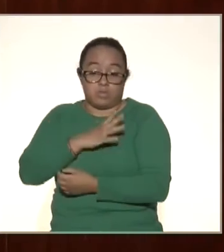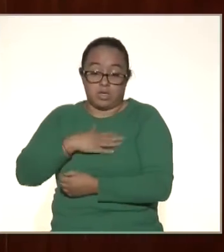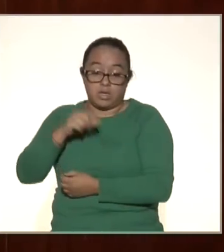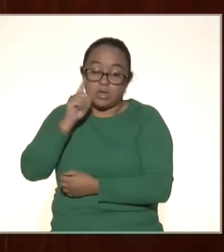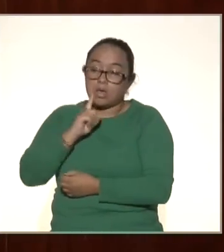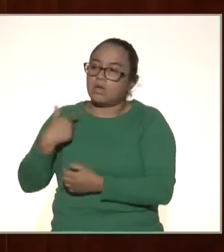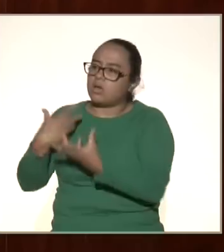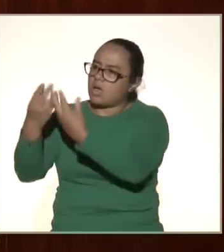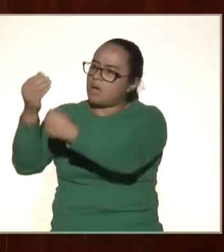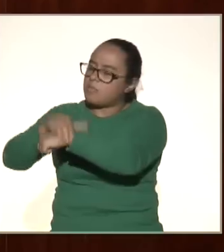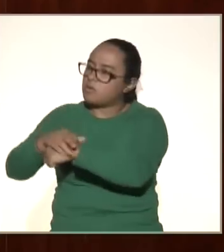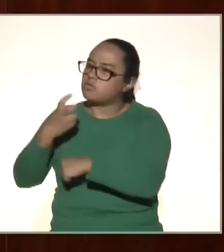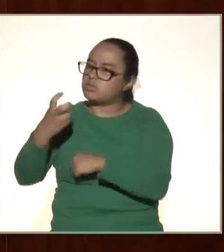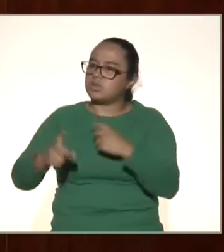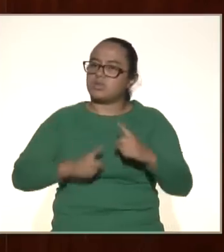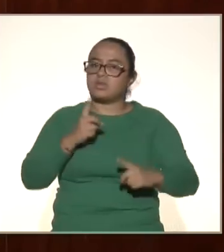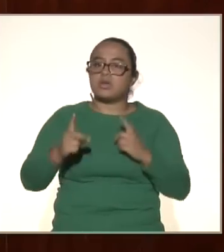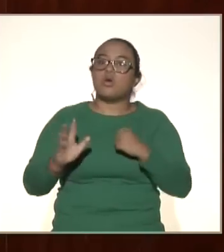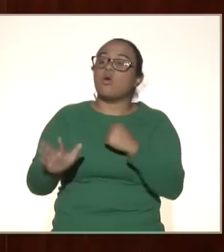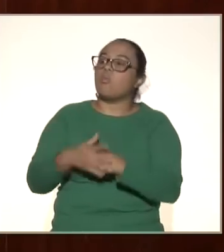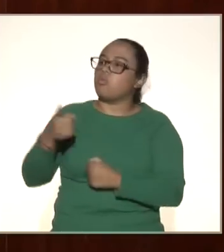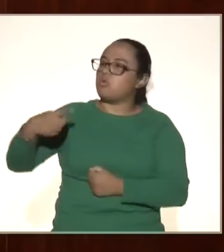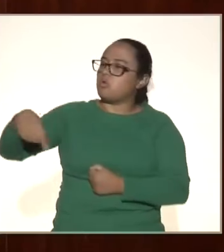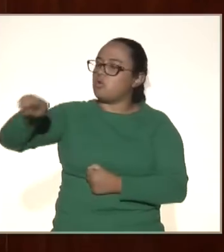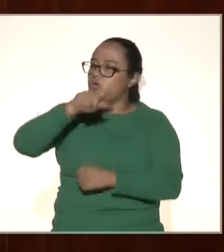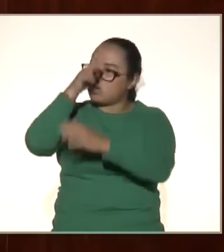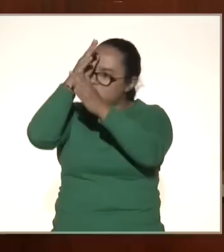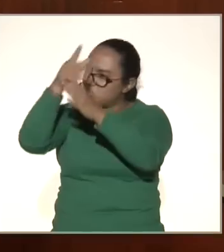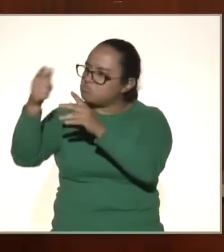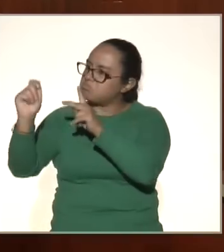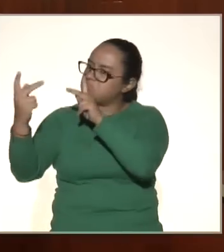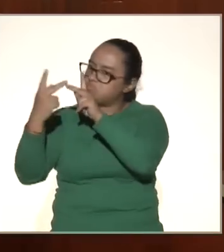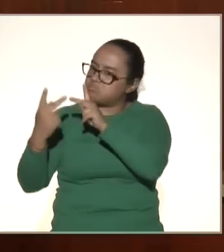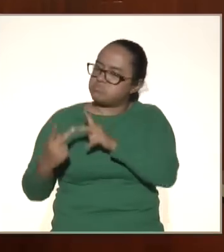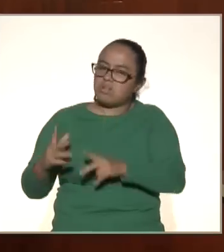bastante disfrutable. ¿Por qué? Porque estamos en sintonía, estamos acorde,